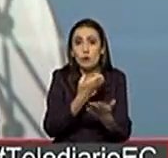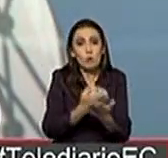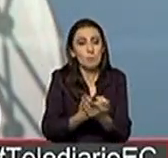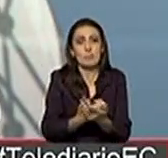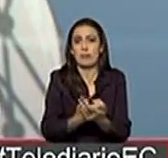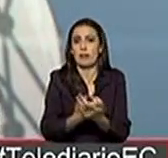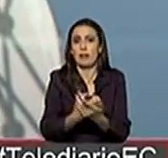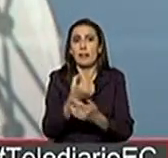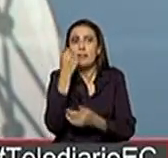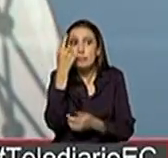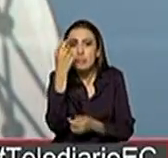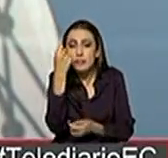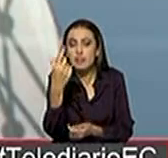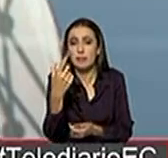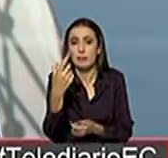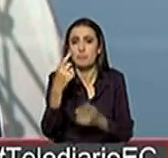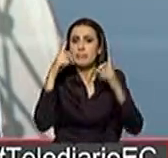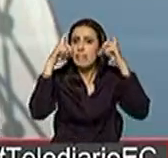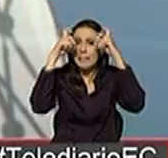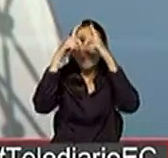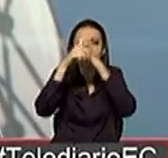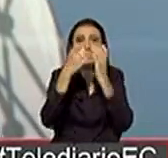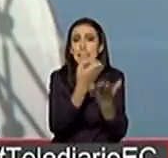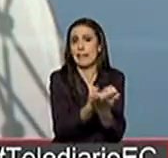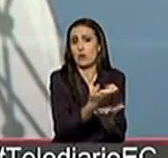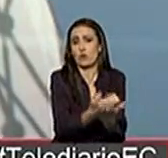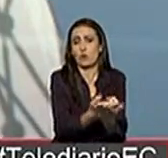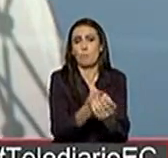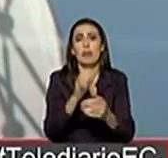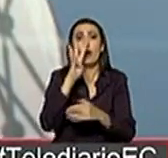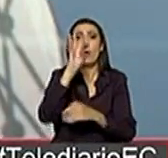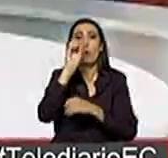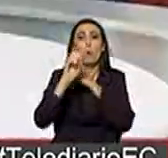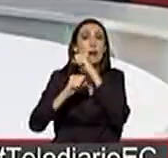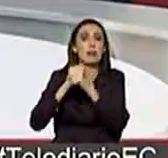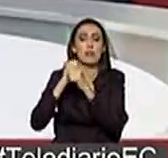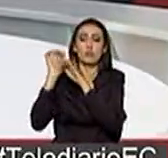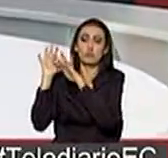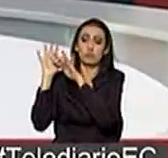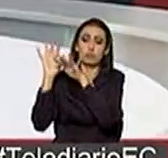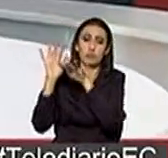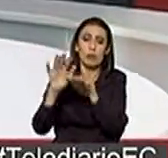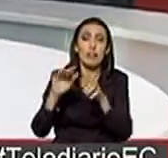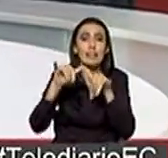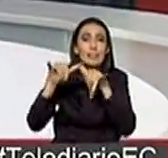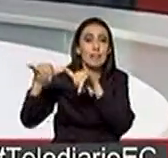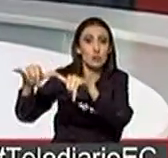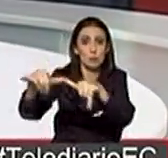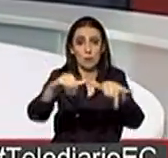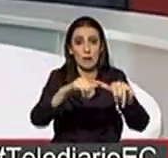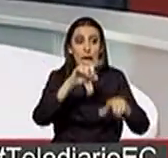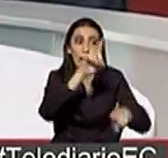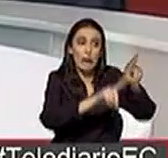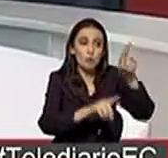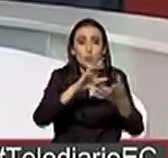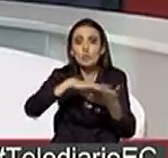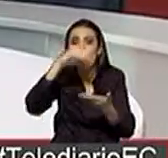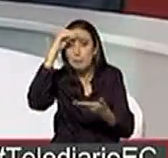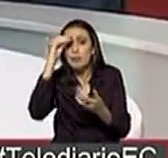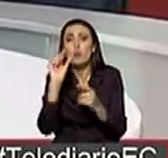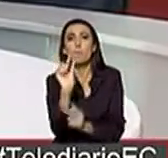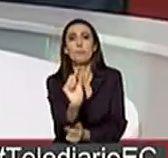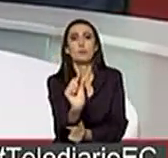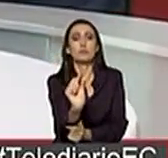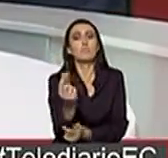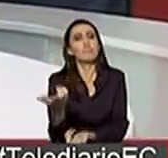período difícil parecería que después de 40 años de democracia todavía hemos aprendido bastante poco pero hay medidas de orden